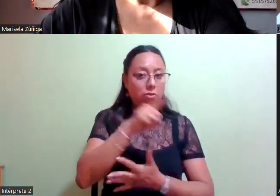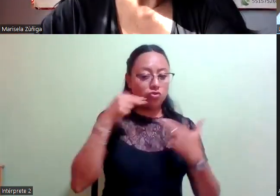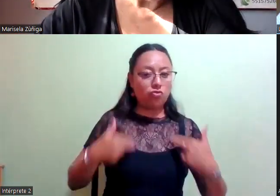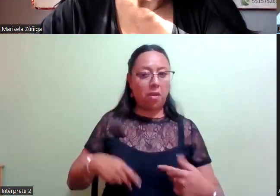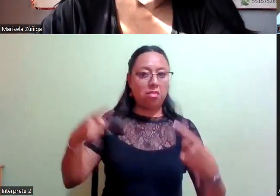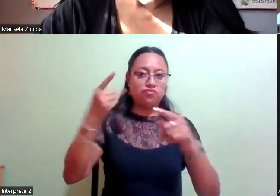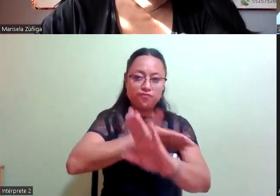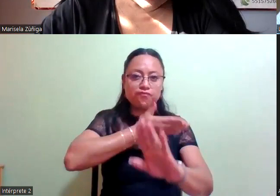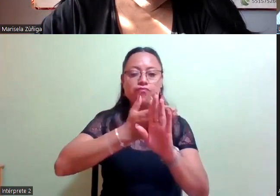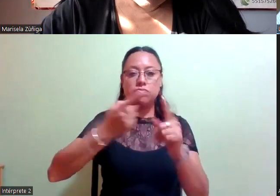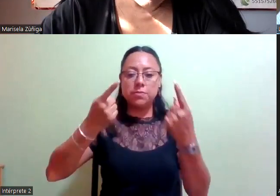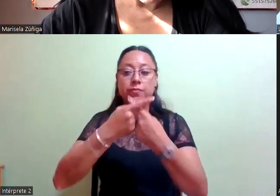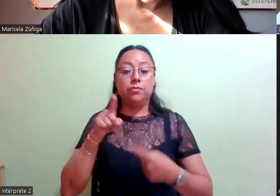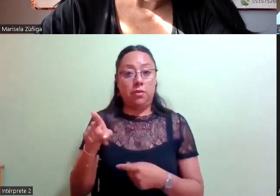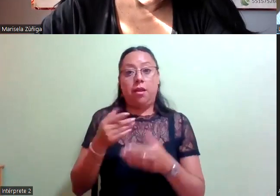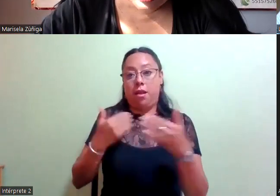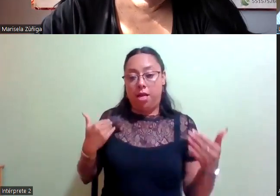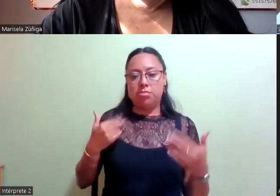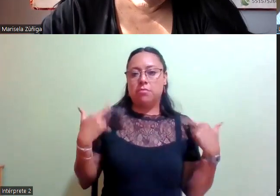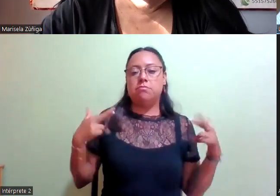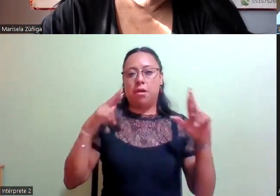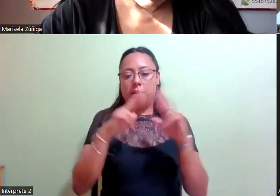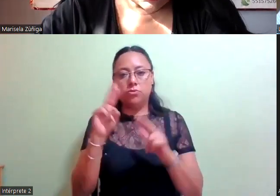humanos. Fue profesor en la Universidad